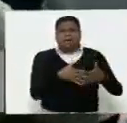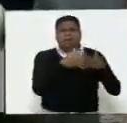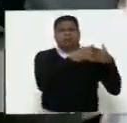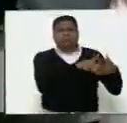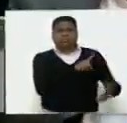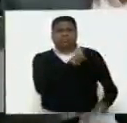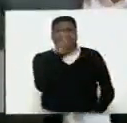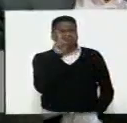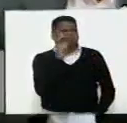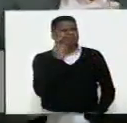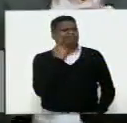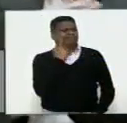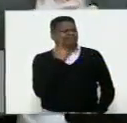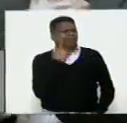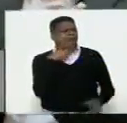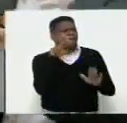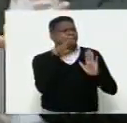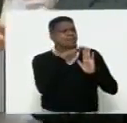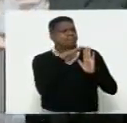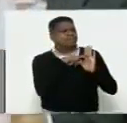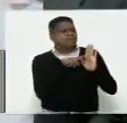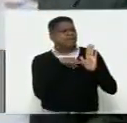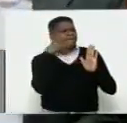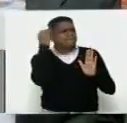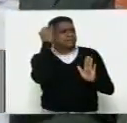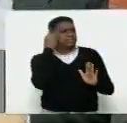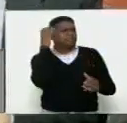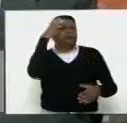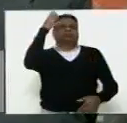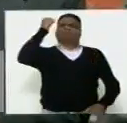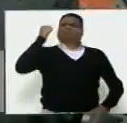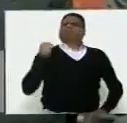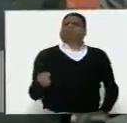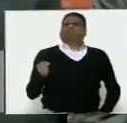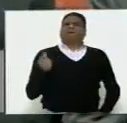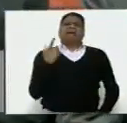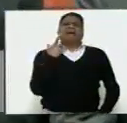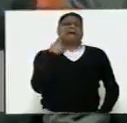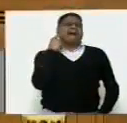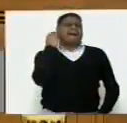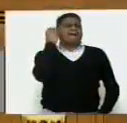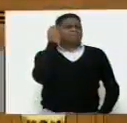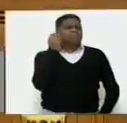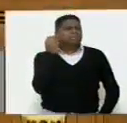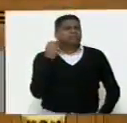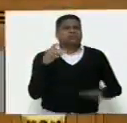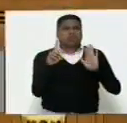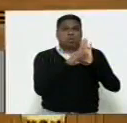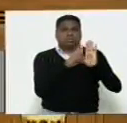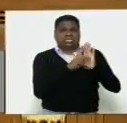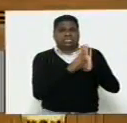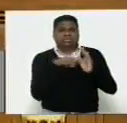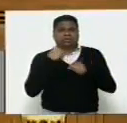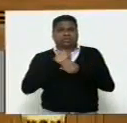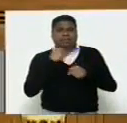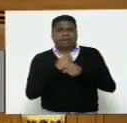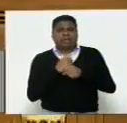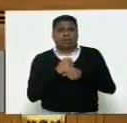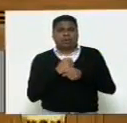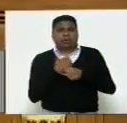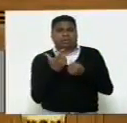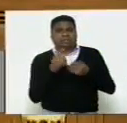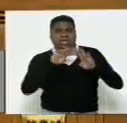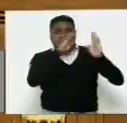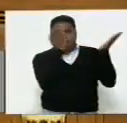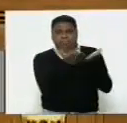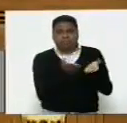las políticas de recolonización de nuestros pueblos vienen dando al traste con los derechos de las trabajadoras y de los trabajadores en el